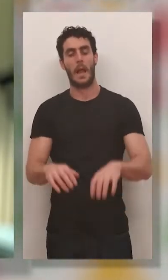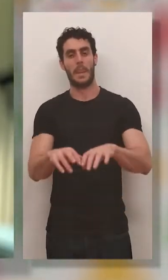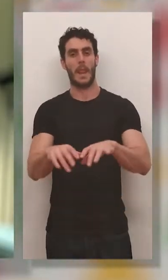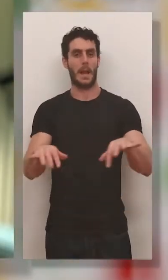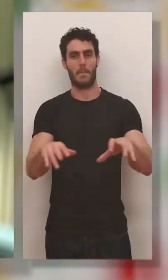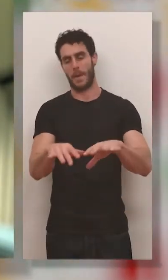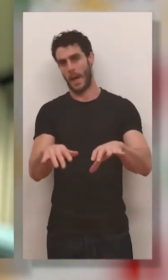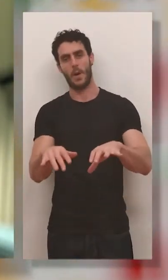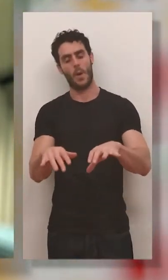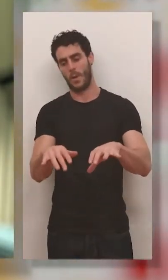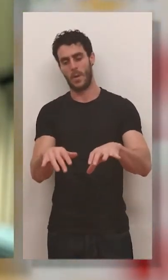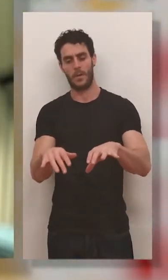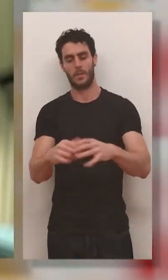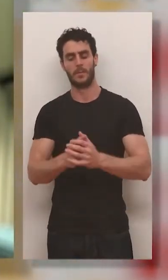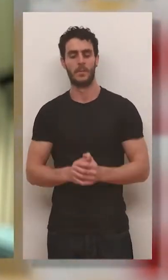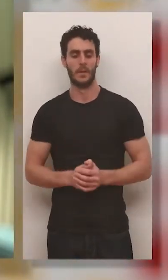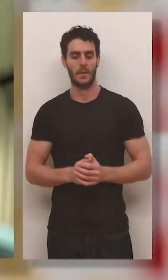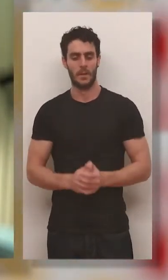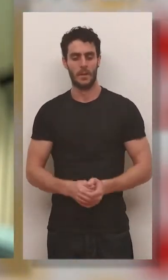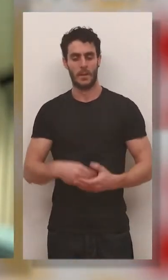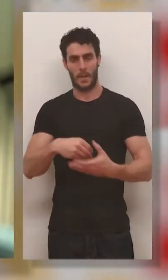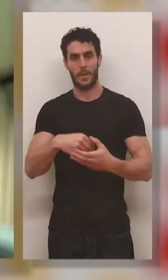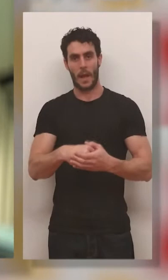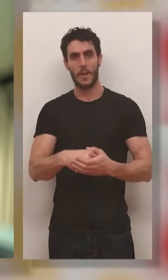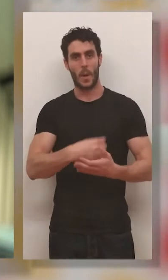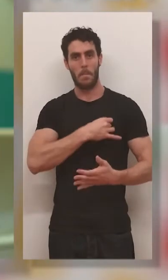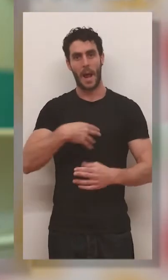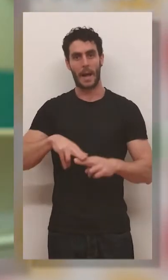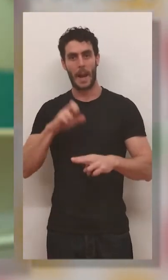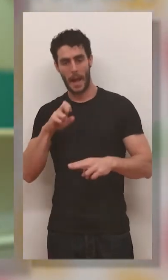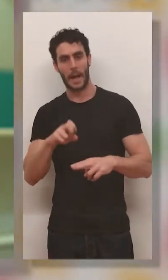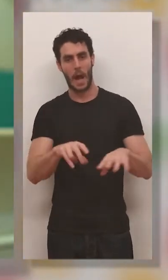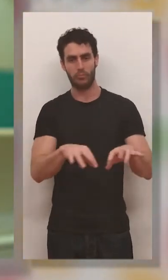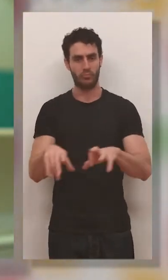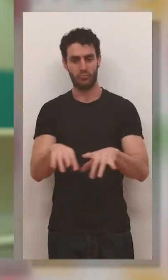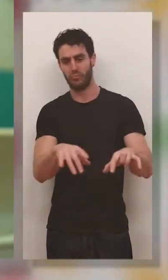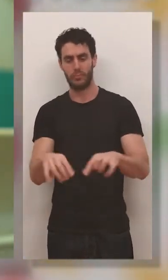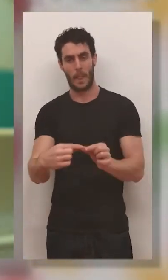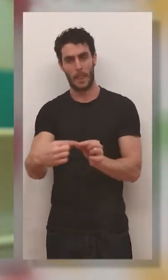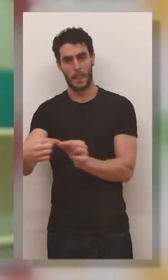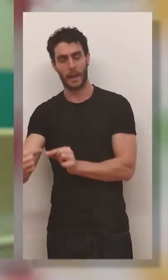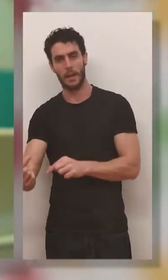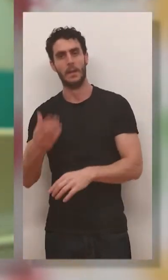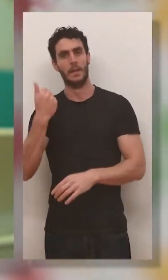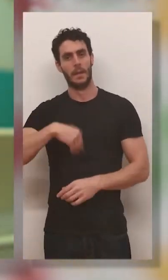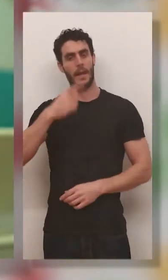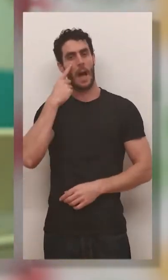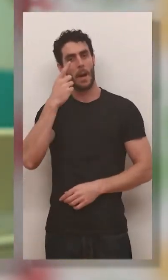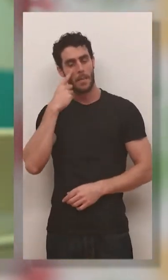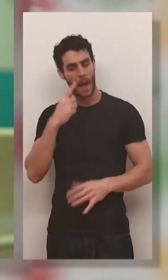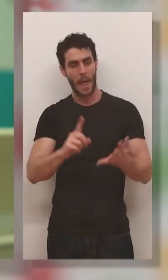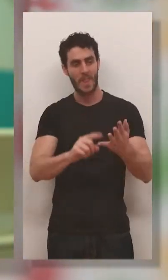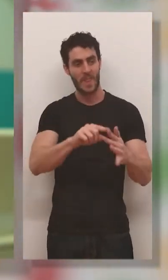Tiene 88 teclas entre blancas y negras. Una vez que te enseñan ya dónde va cada dedo y